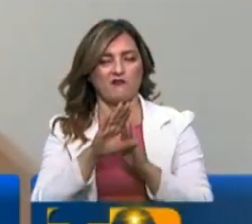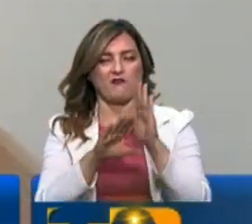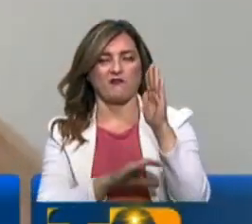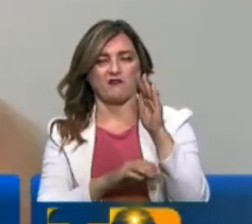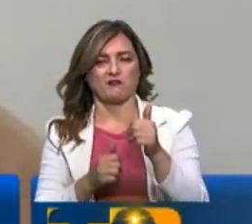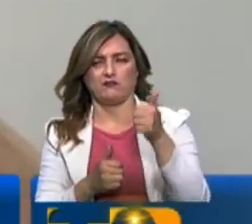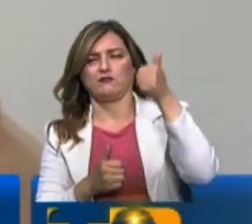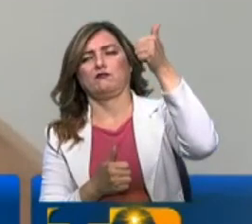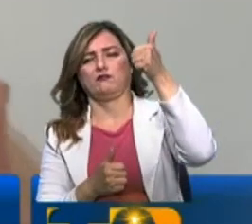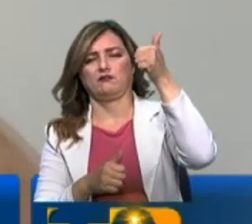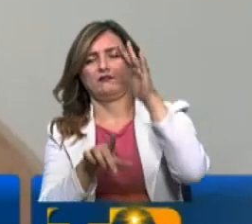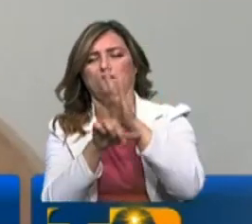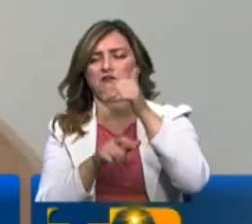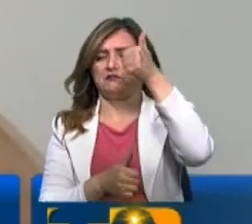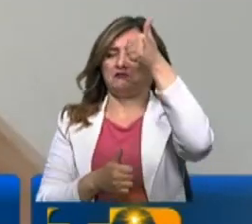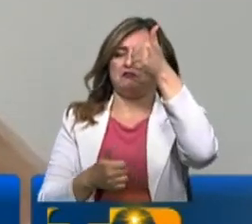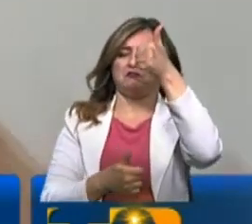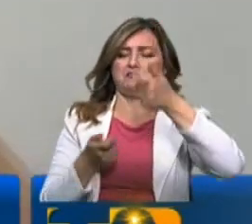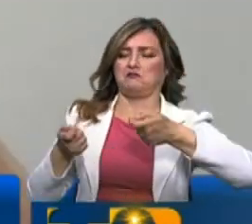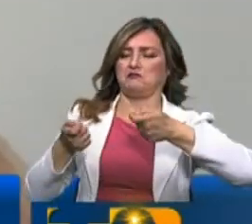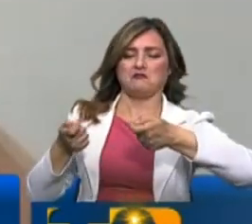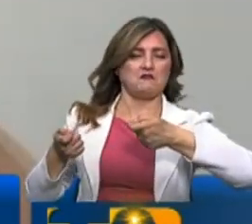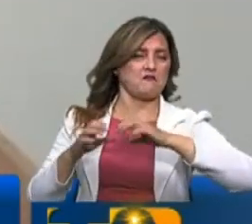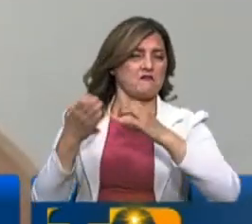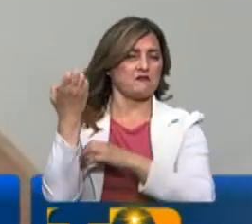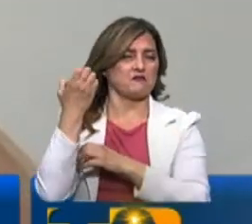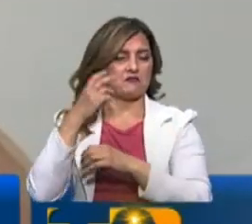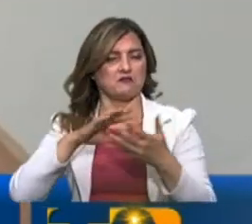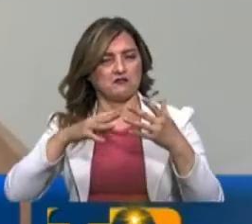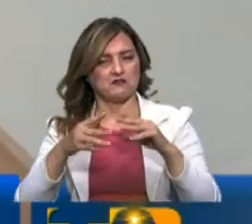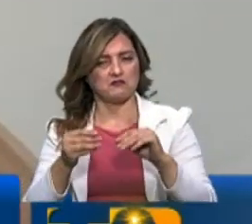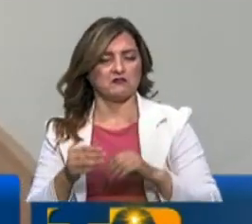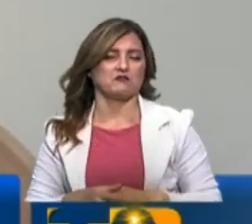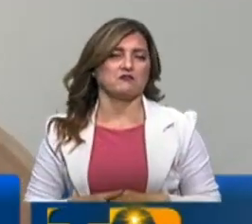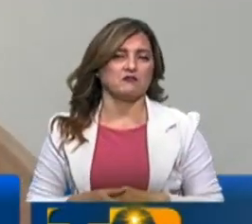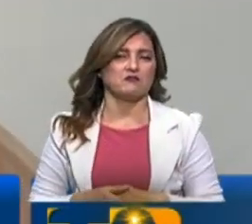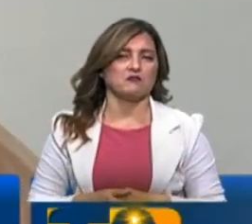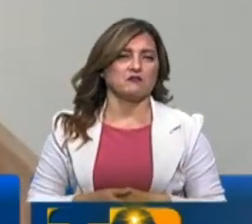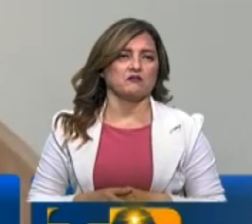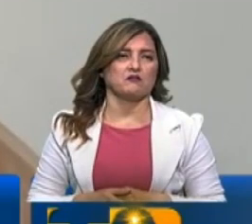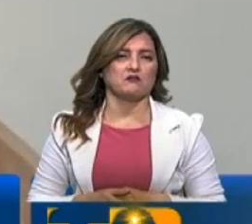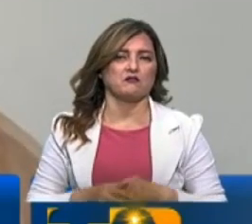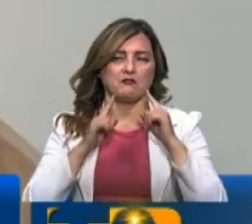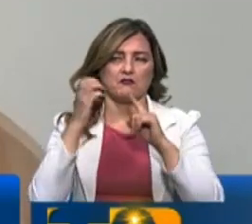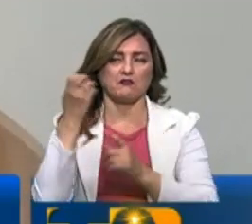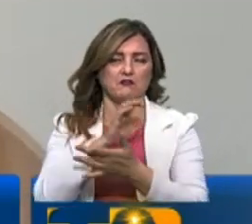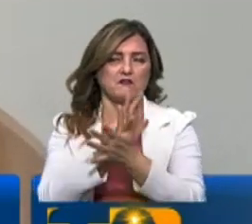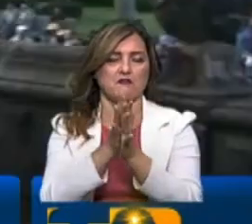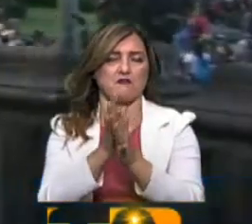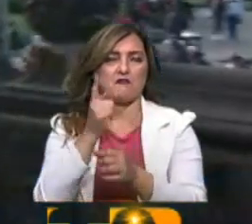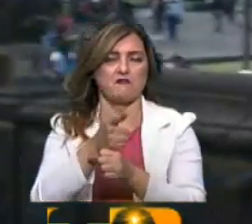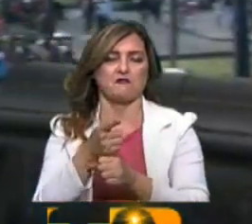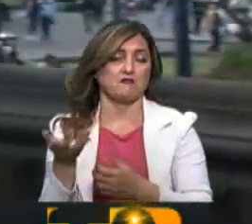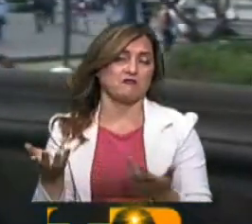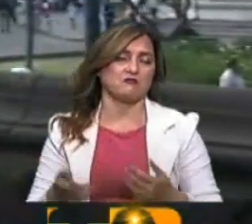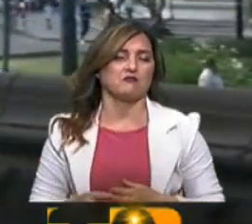es decir, que el COE pueda regular restricciones y resoluciones sin necesariamente crear un estado de excepción vía decreto.